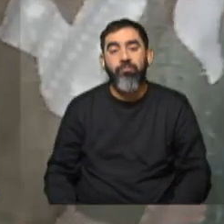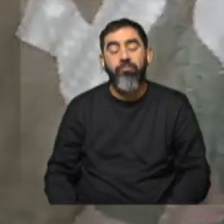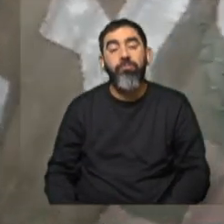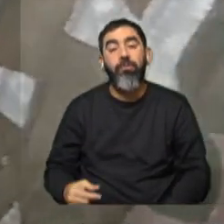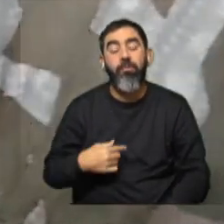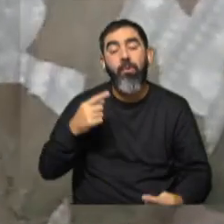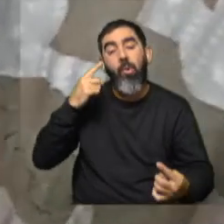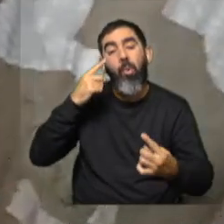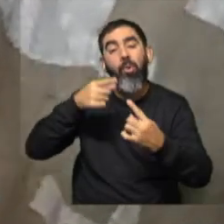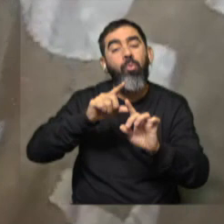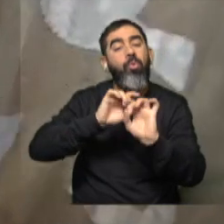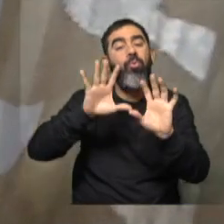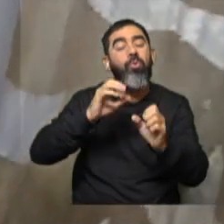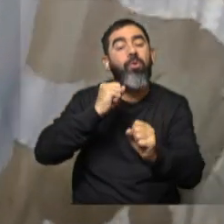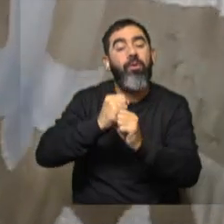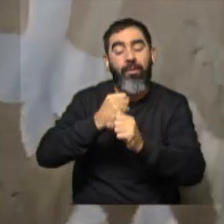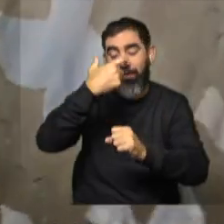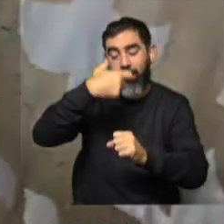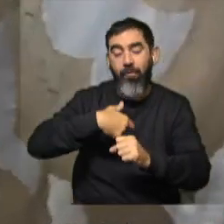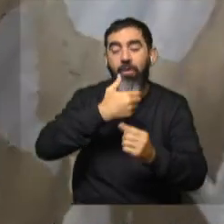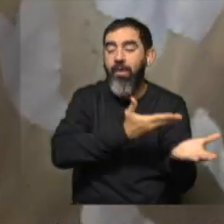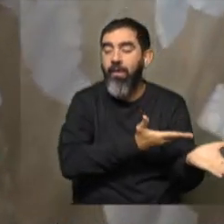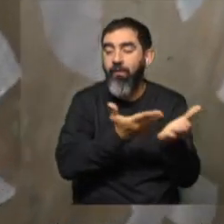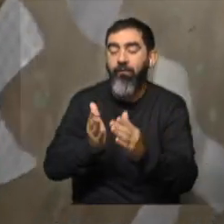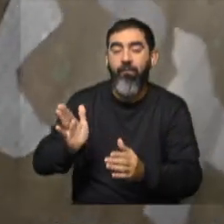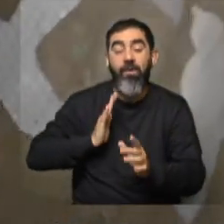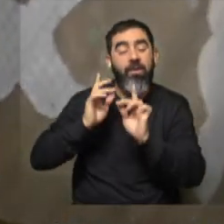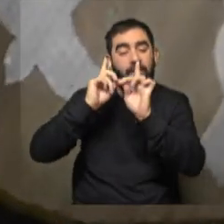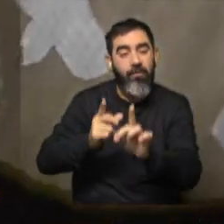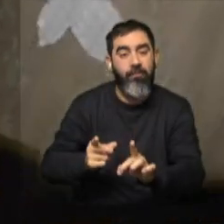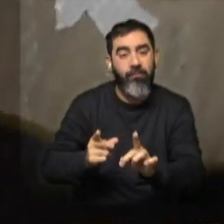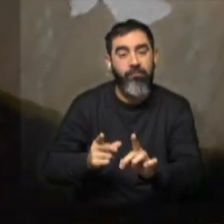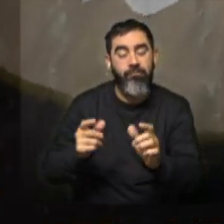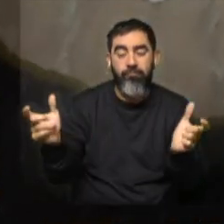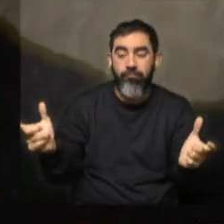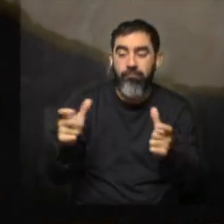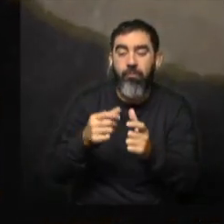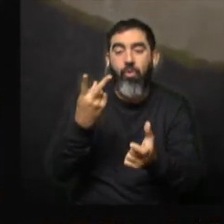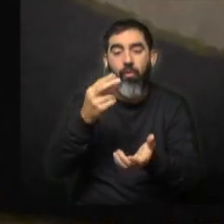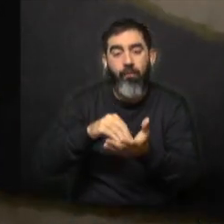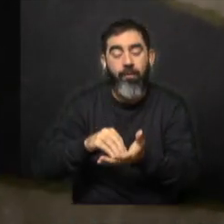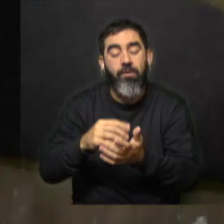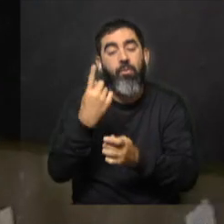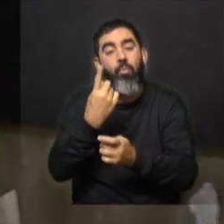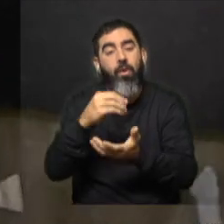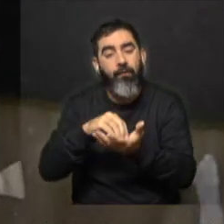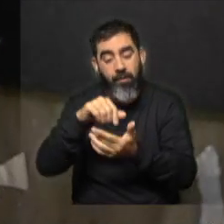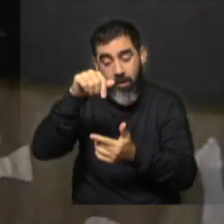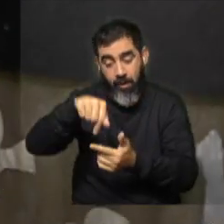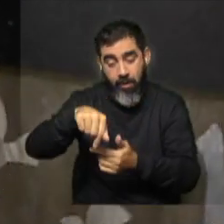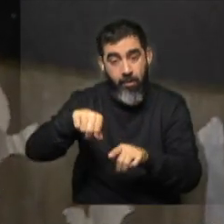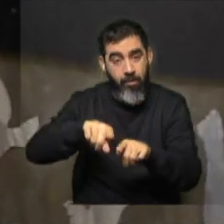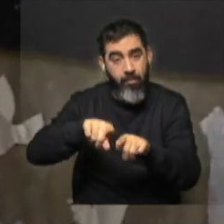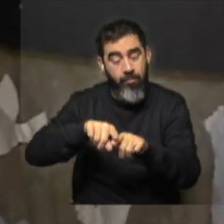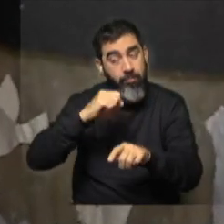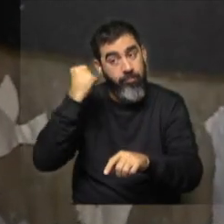quería era que no fuera solamente un trabajo mío, sino invitarlas a ellas. Y bueno, nos juntamos dos veces, la primera vez en este lugar, que fue